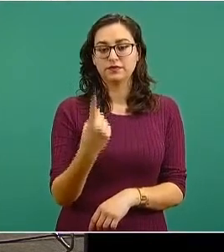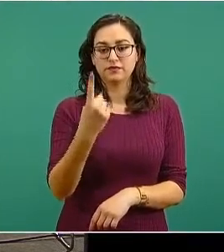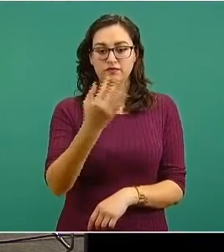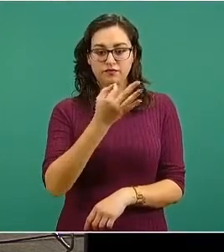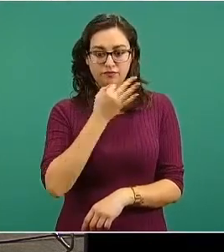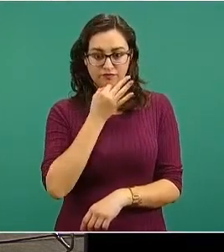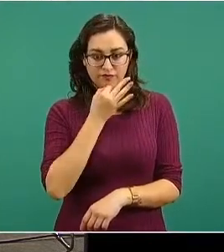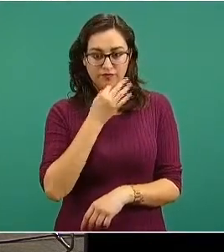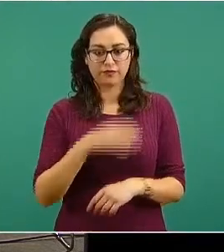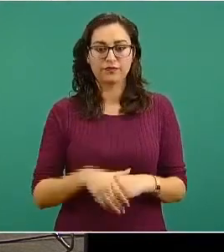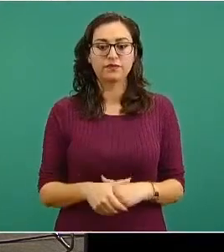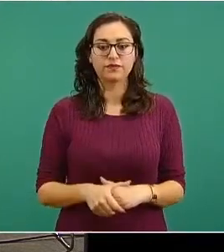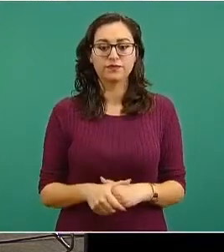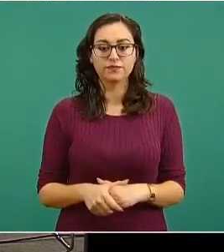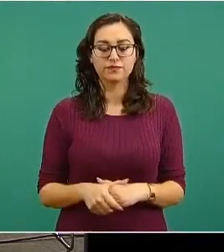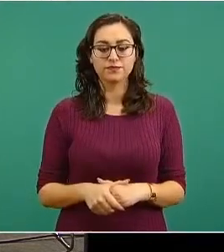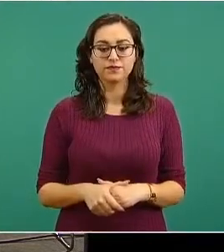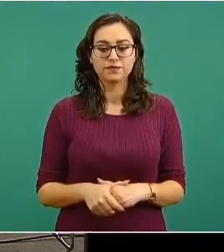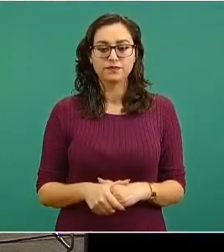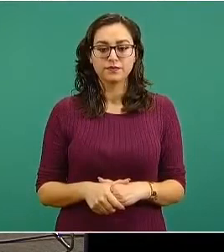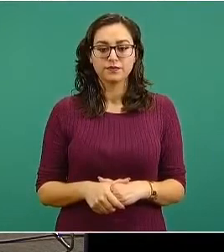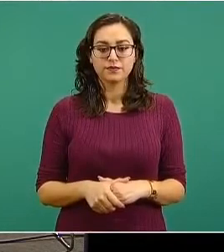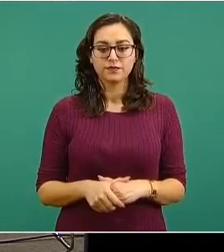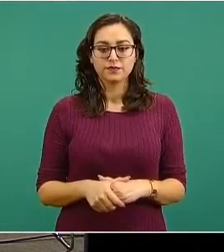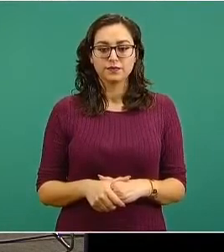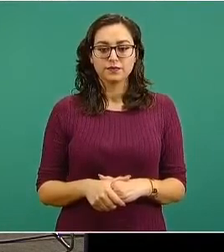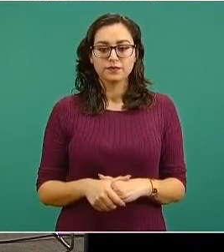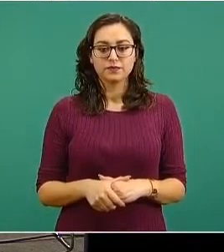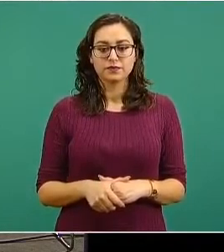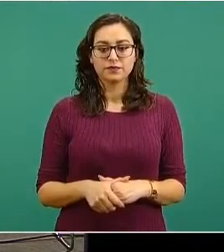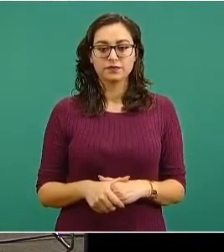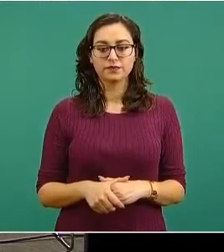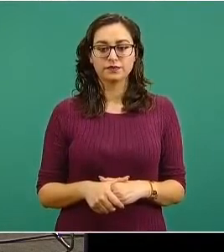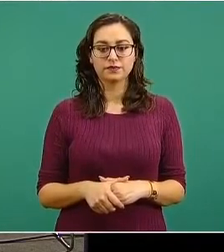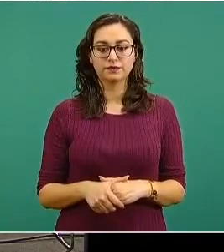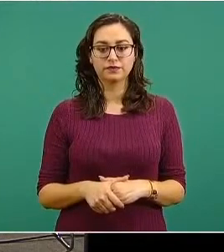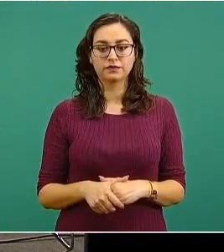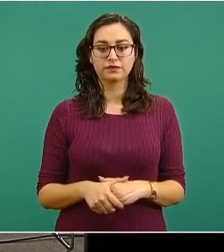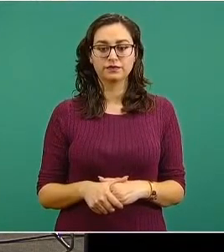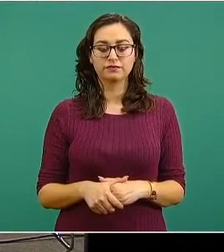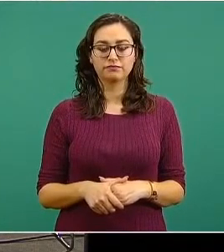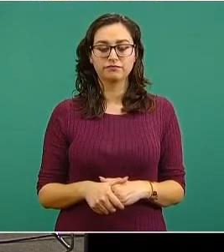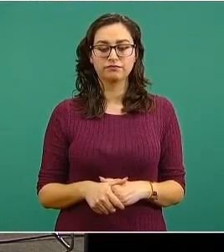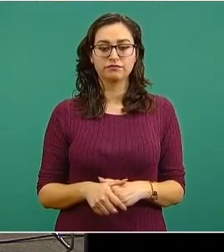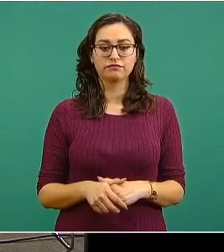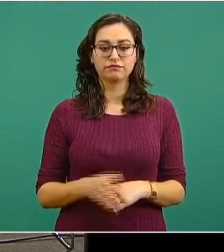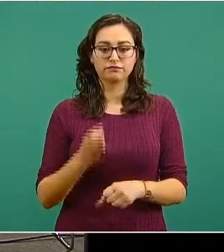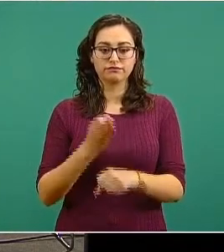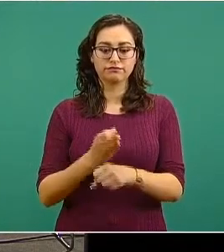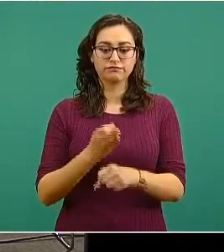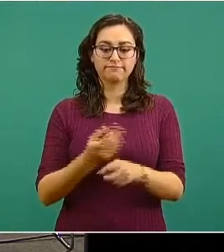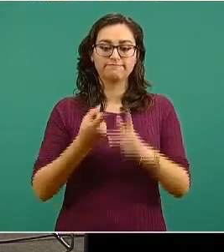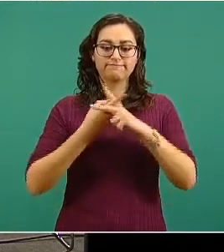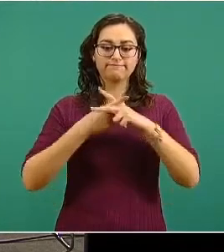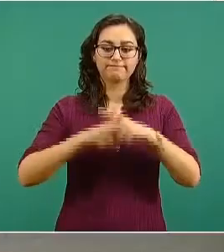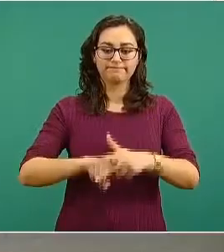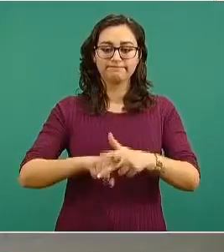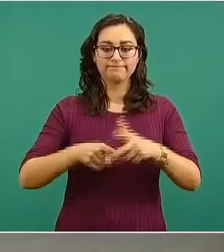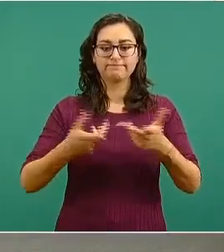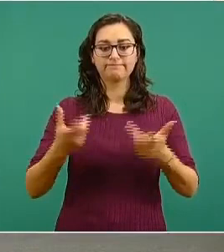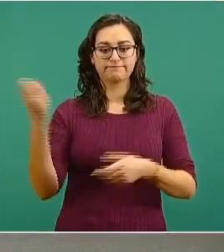19:01 y vamos a iniciar la conferencia de prensa sobre